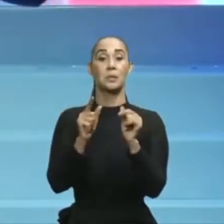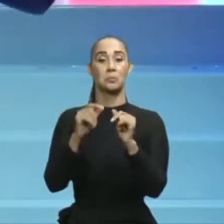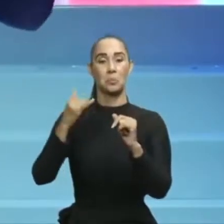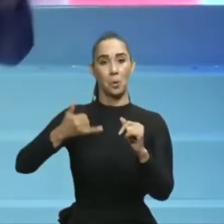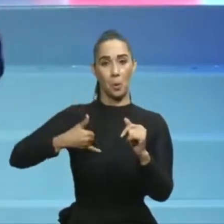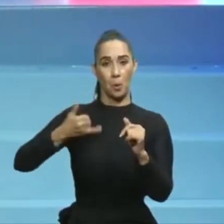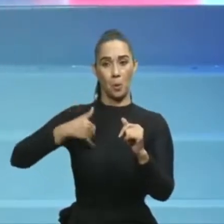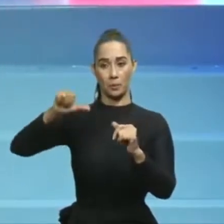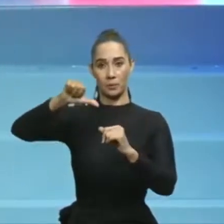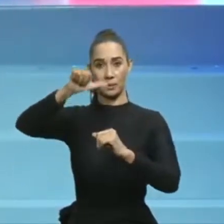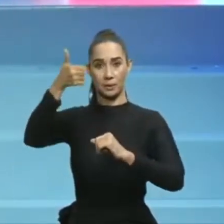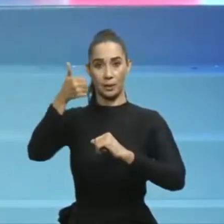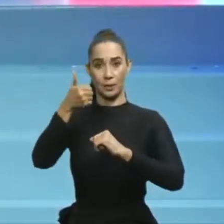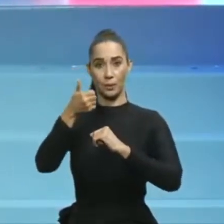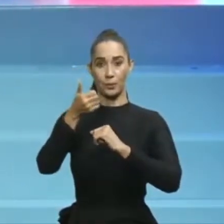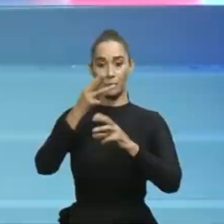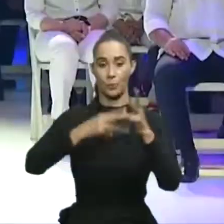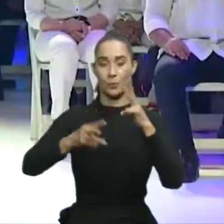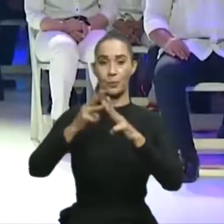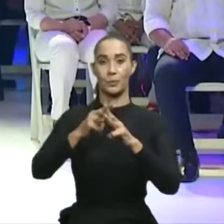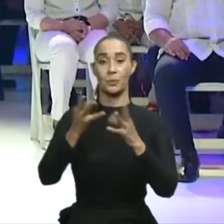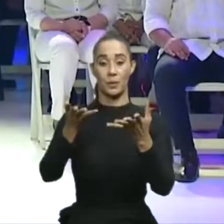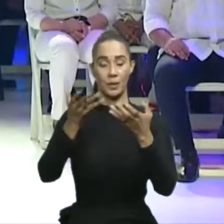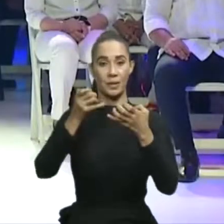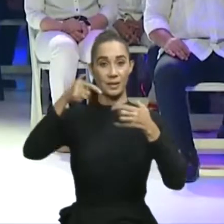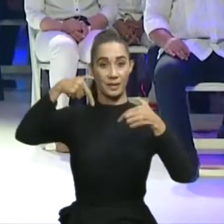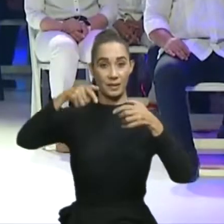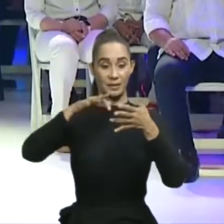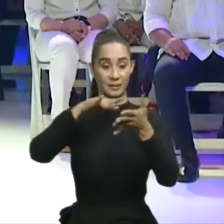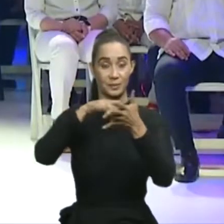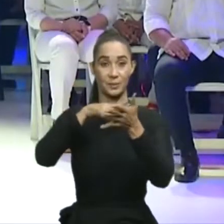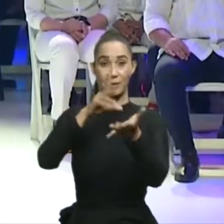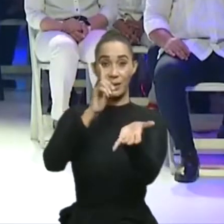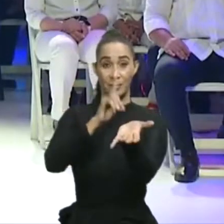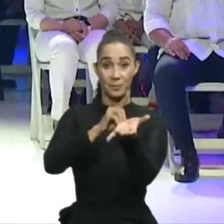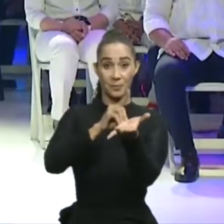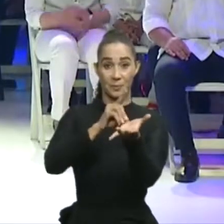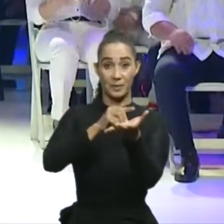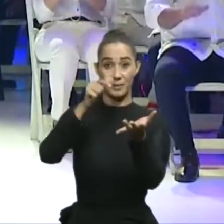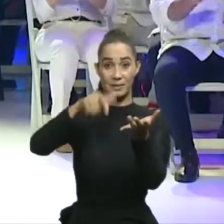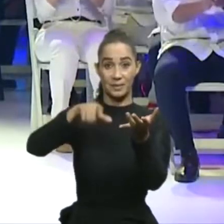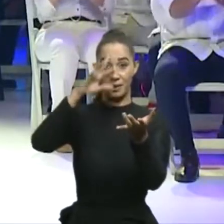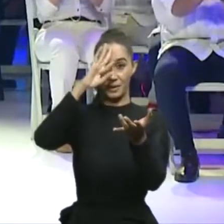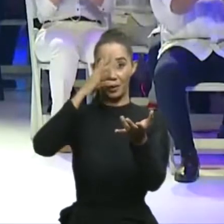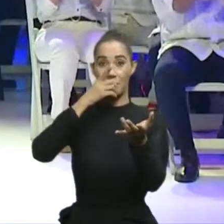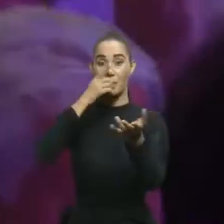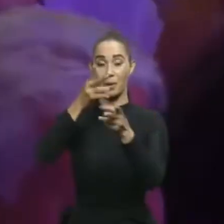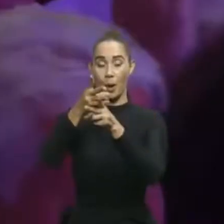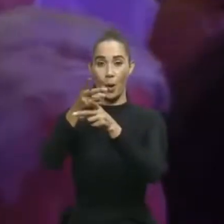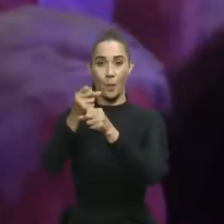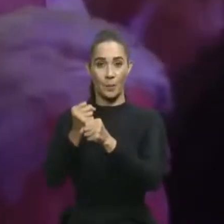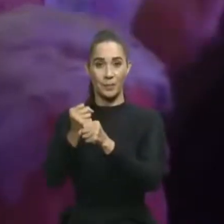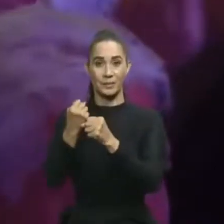cualquier parte del mundo puedan venir a estudiar medicina república dominicana con préstamos federales